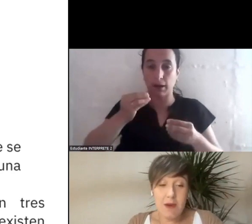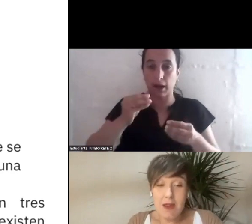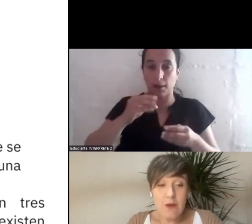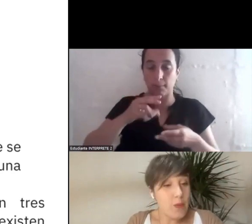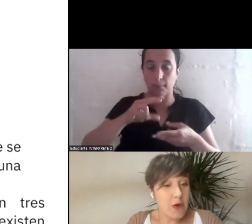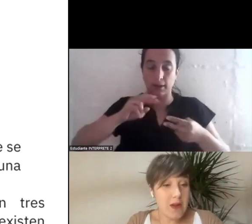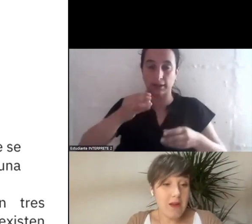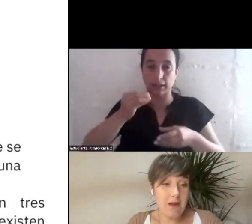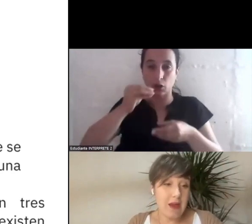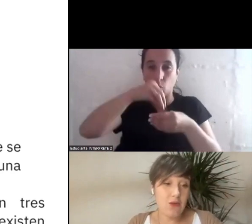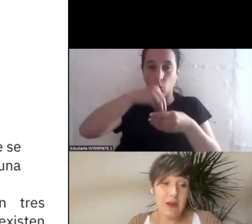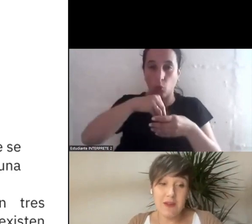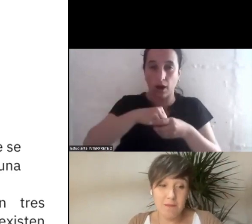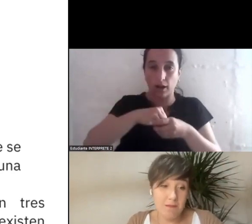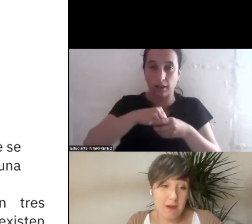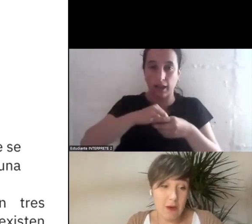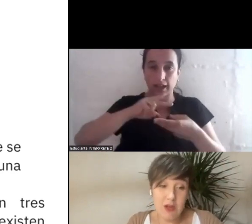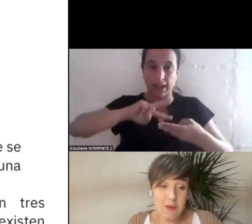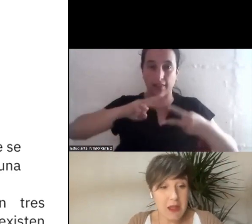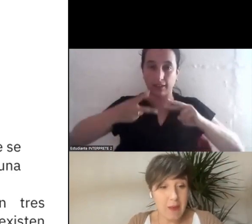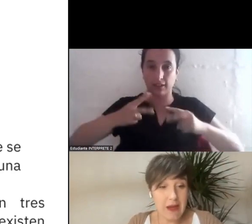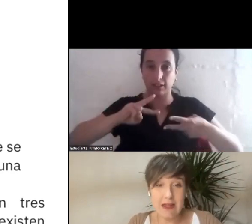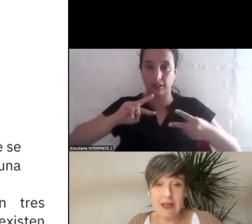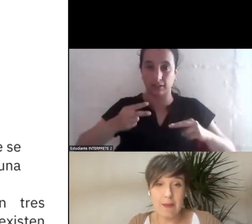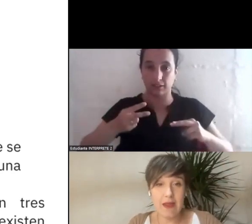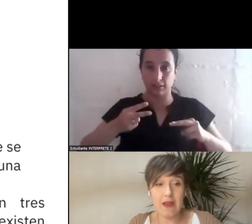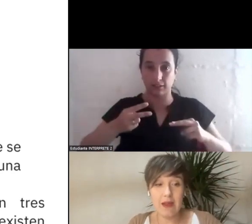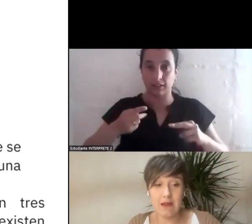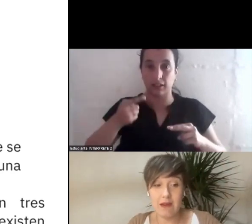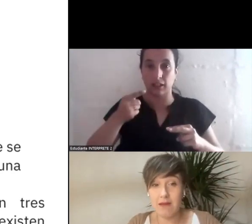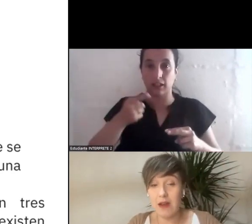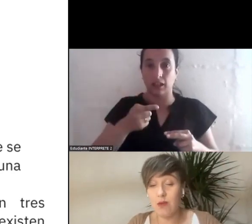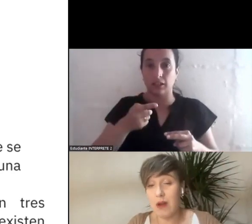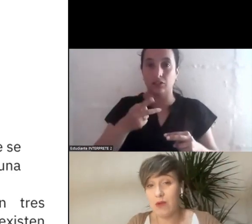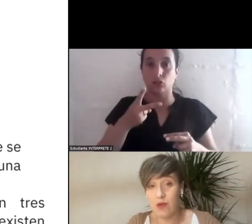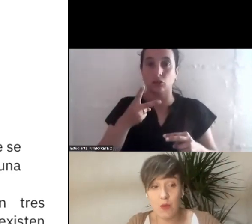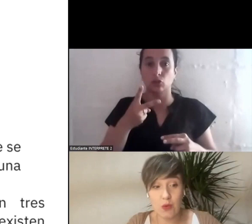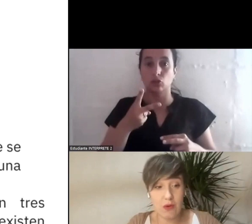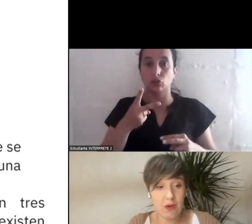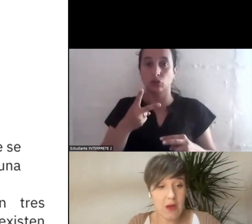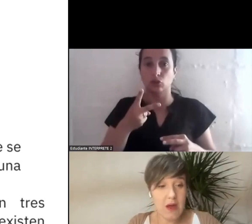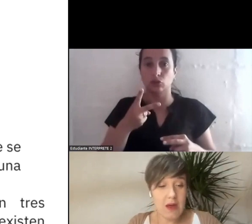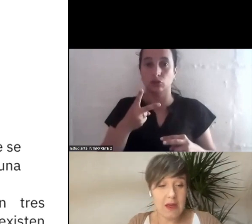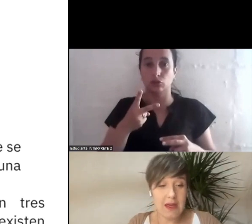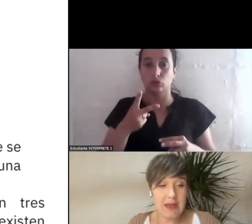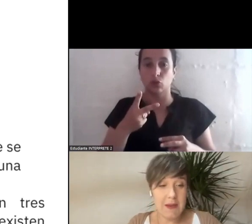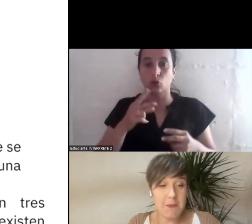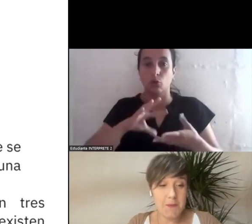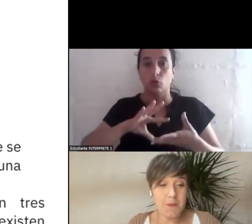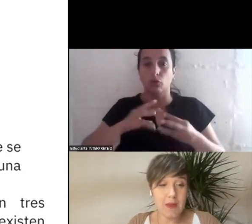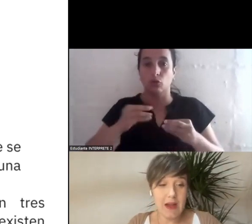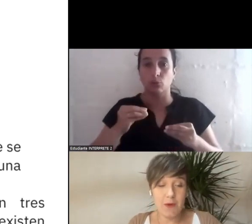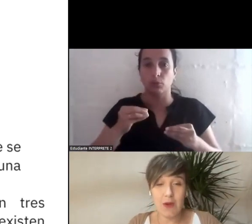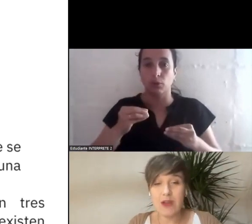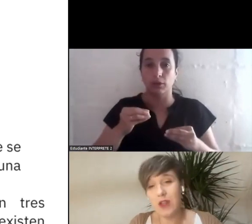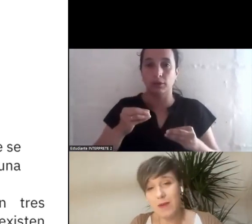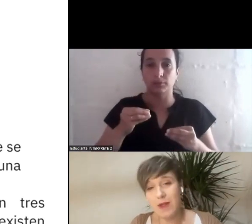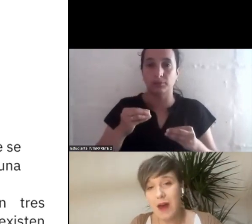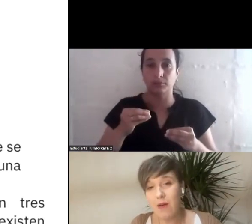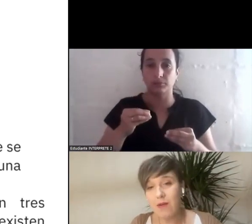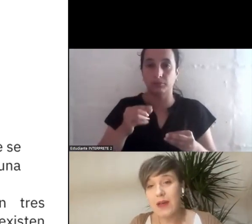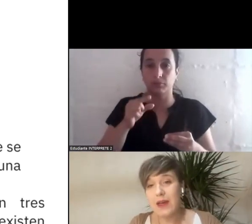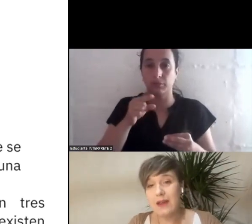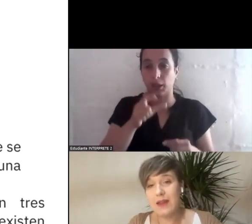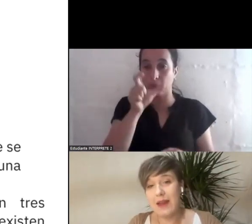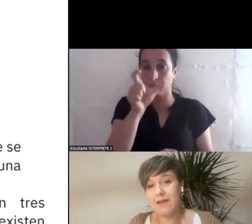El síndrome de Down supone, es una de las causas principales de discapacidad intelectual en nuestro mundo. Y las personas con síndrome